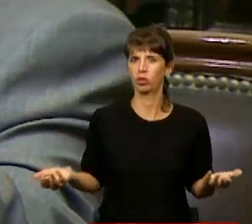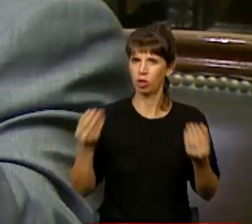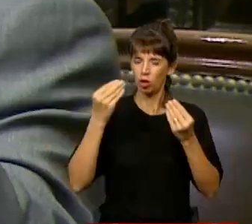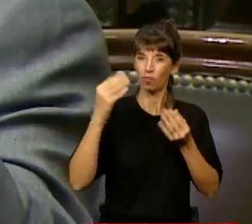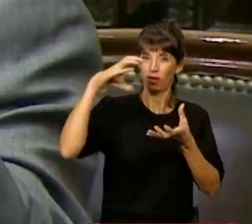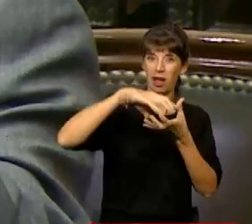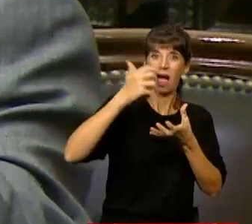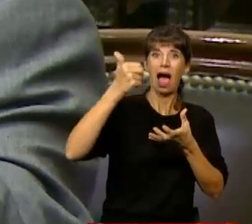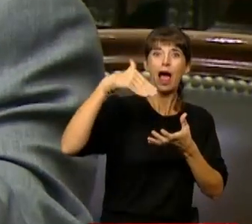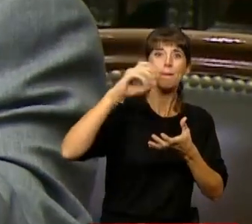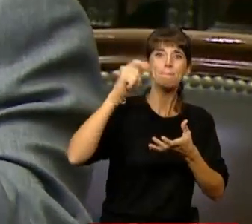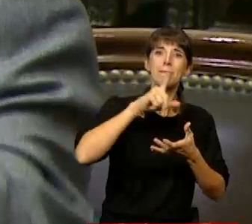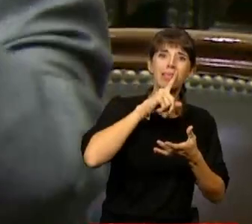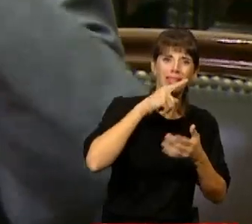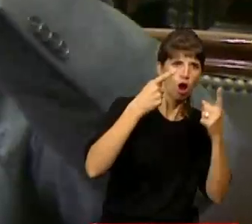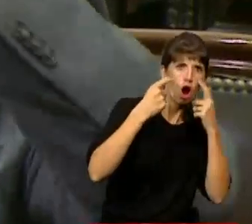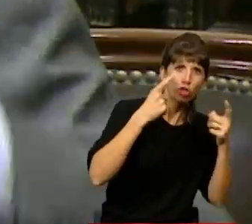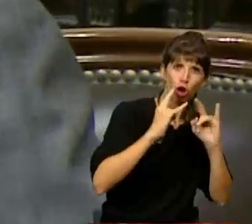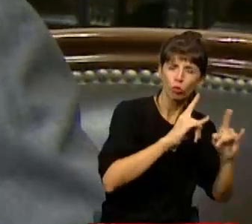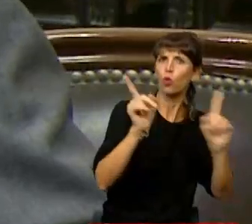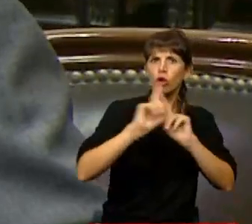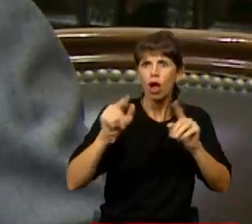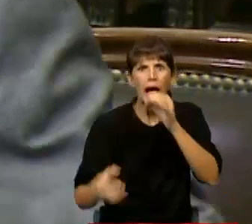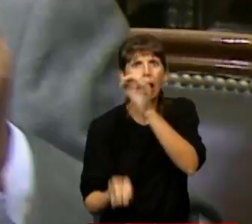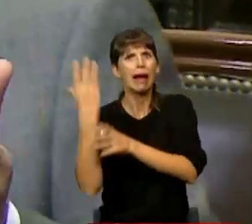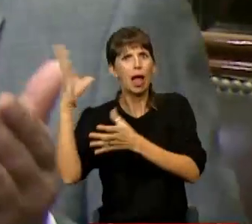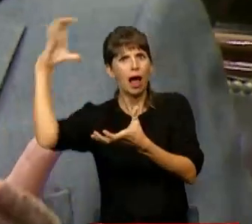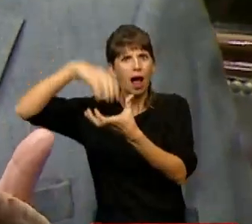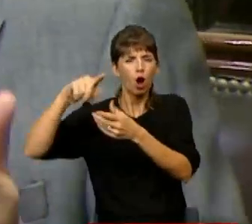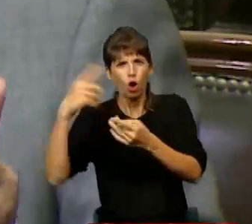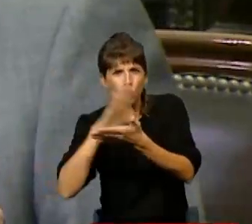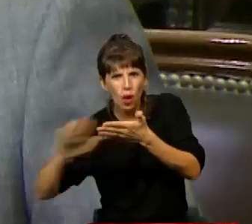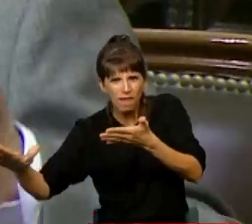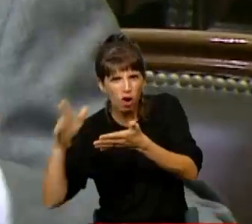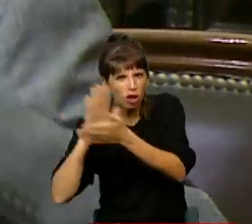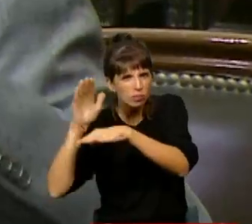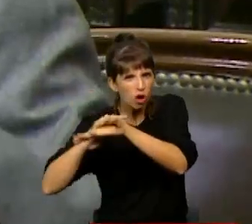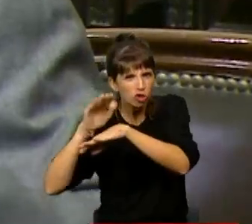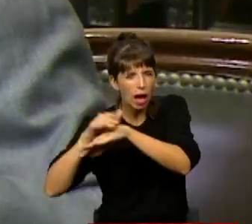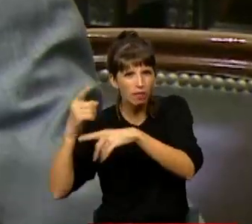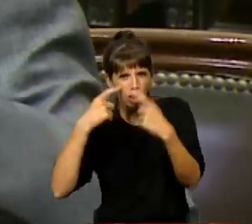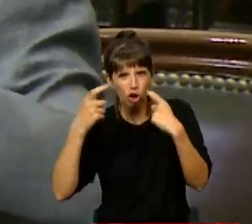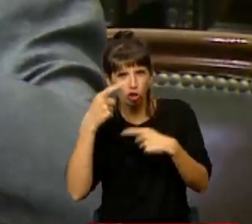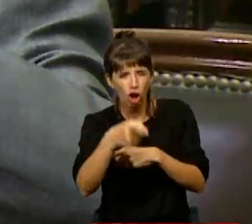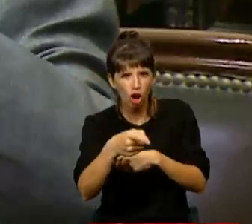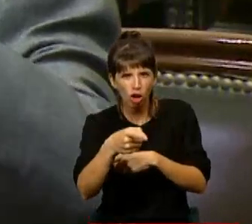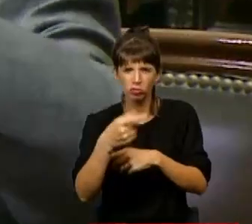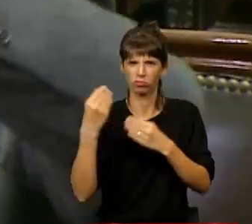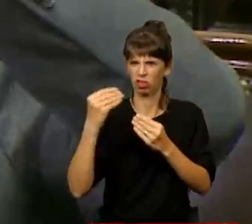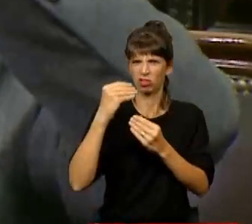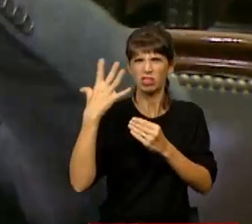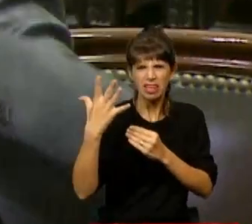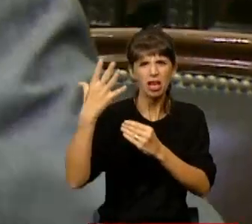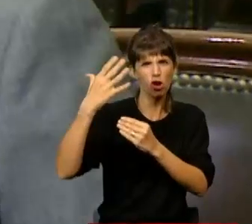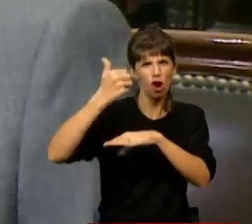la ANMAT, resulta que creamos otra agencia más que ahora va a venir a regular con 5